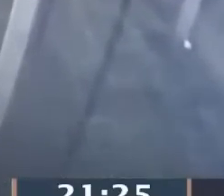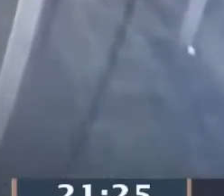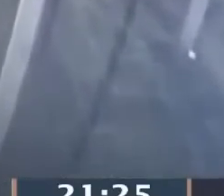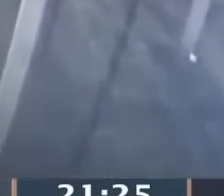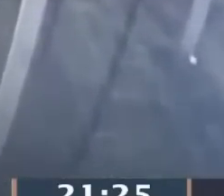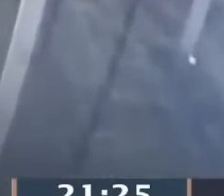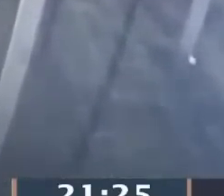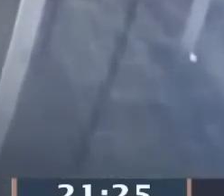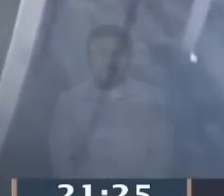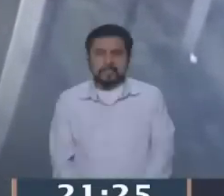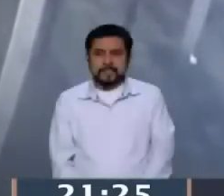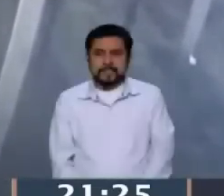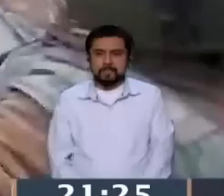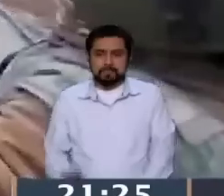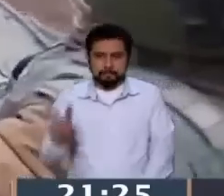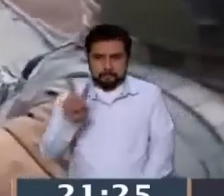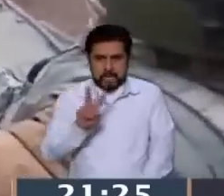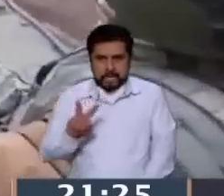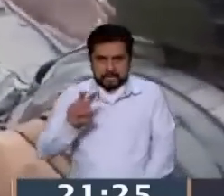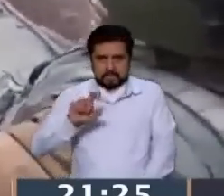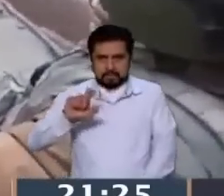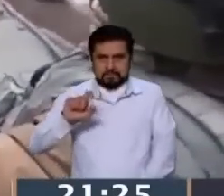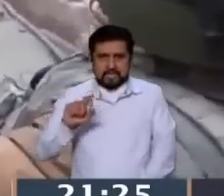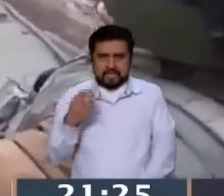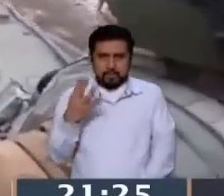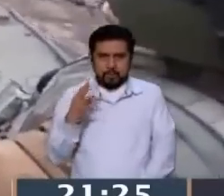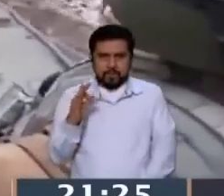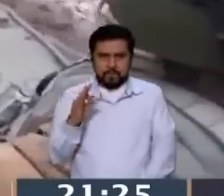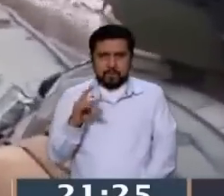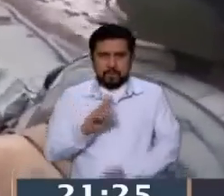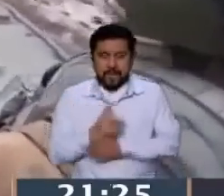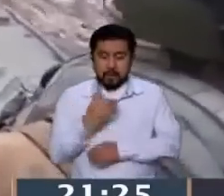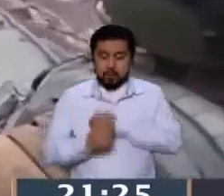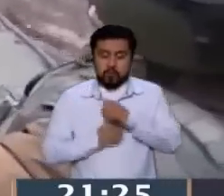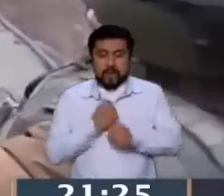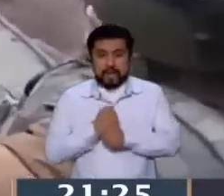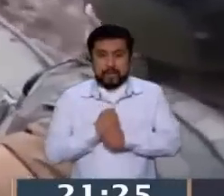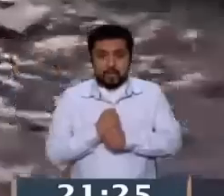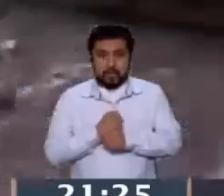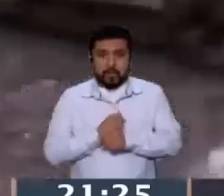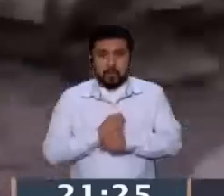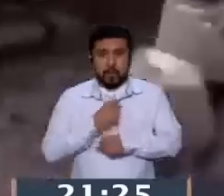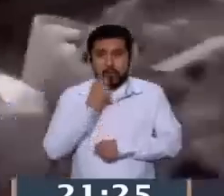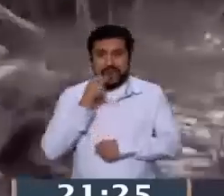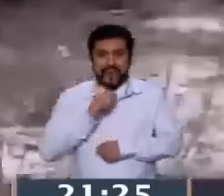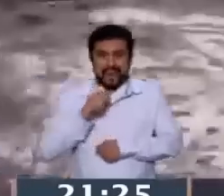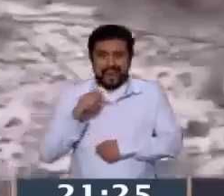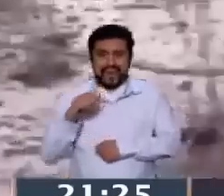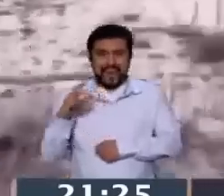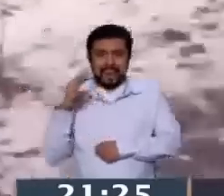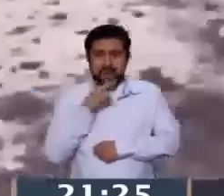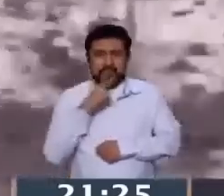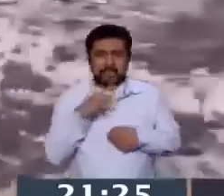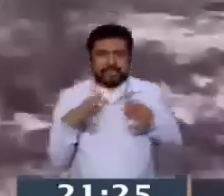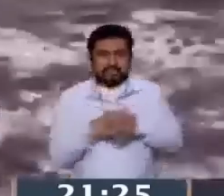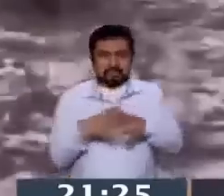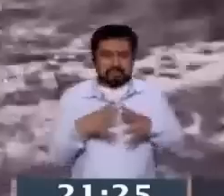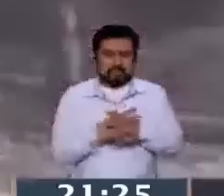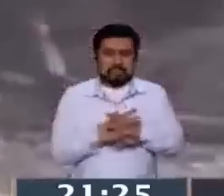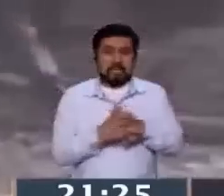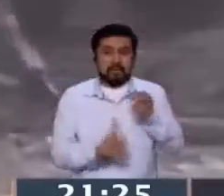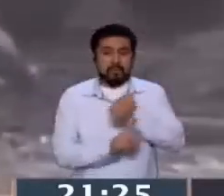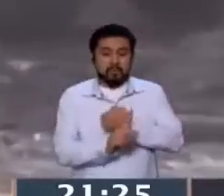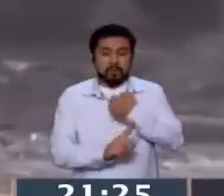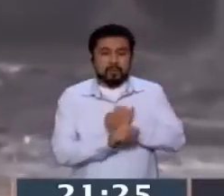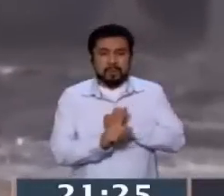este viernes 24 de febrero se cumple un año de la guerra entre Rusia y Ucrania un conflicto que afecta no solo la